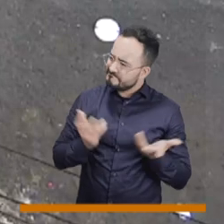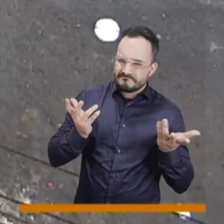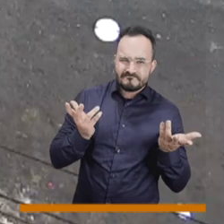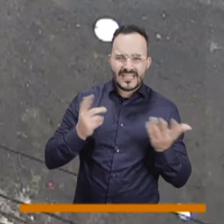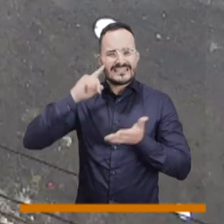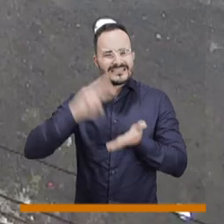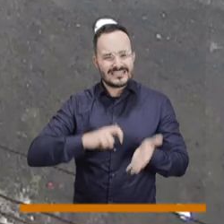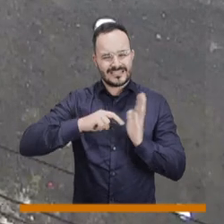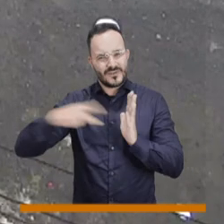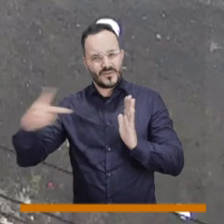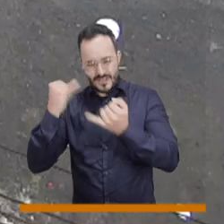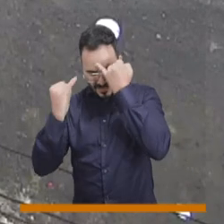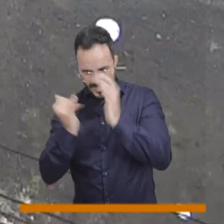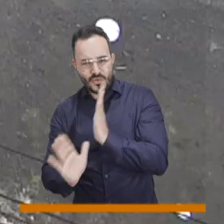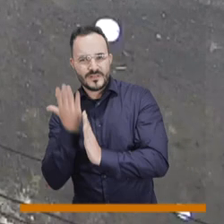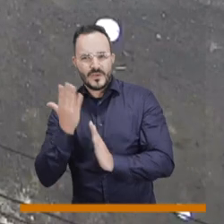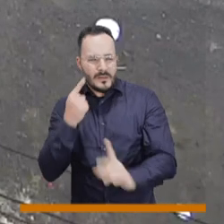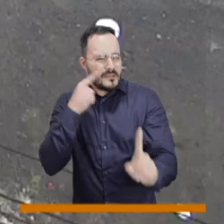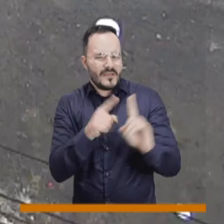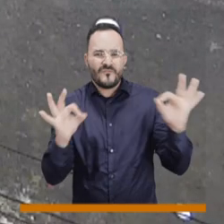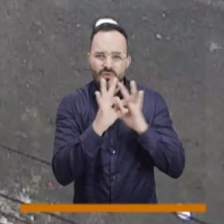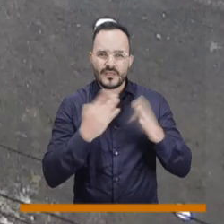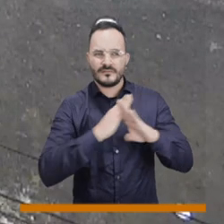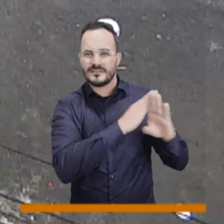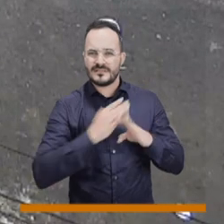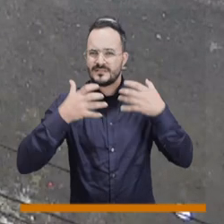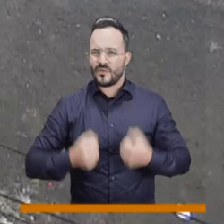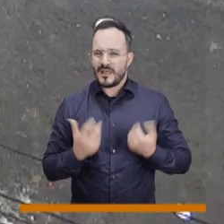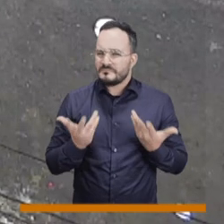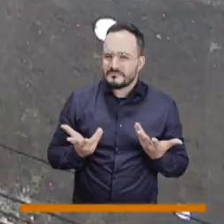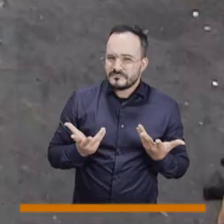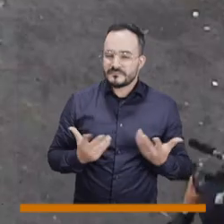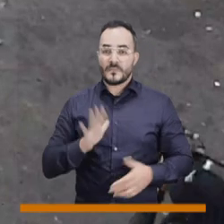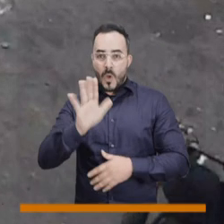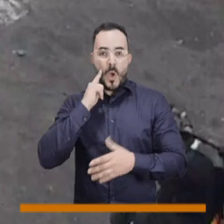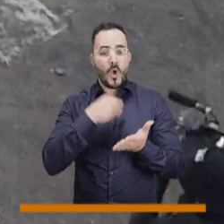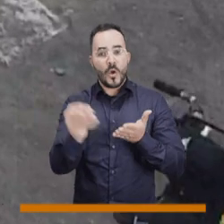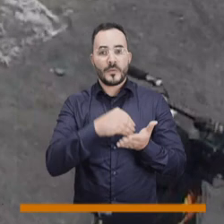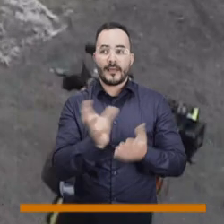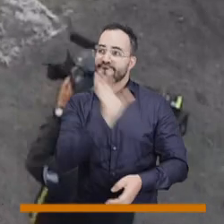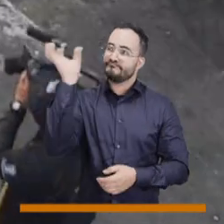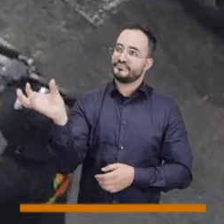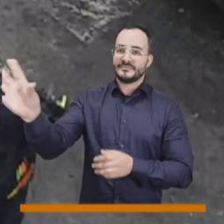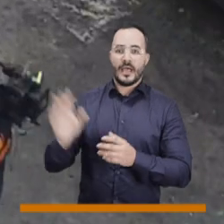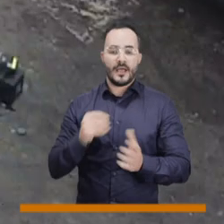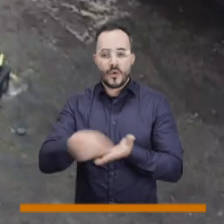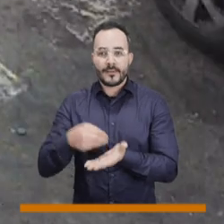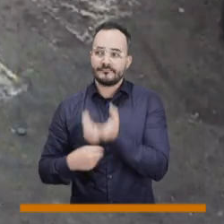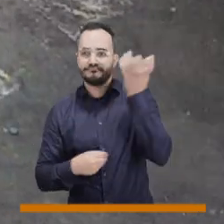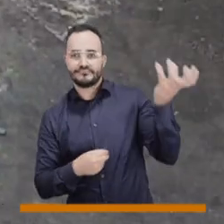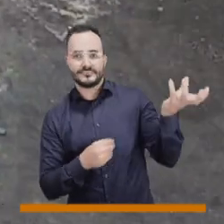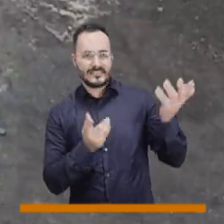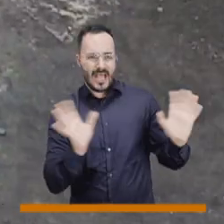de Medellín. Insisto, ¿cuál es la vocación desde el punto de vista de la ciencia, la tecnología y la innovación con respecto al tema de la seguridad? Es que no